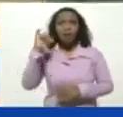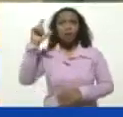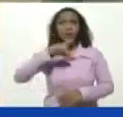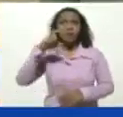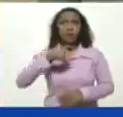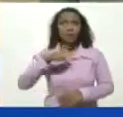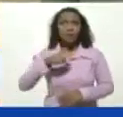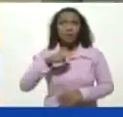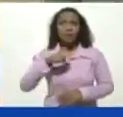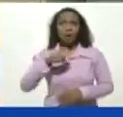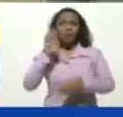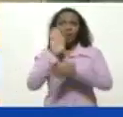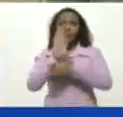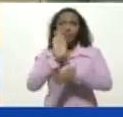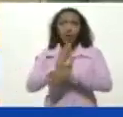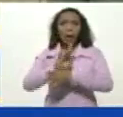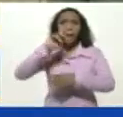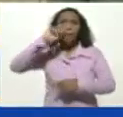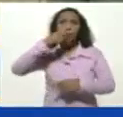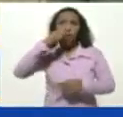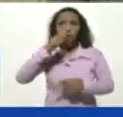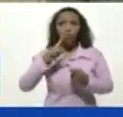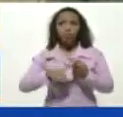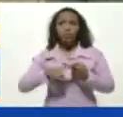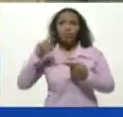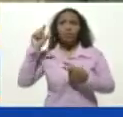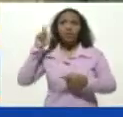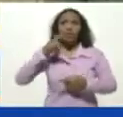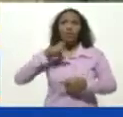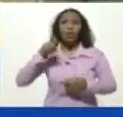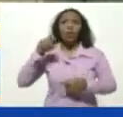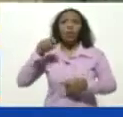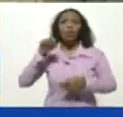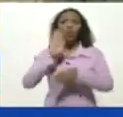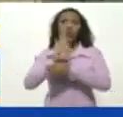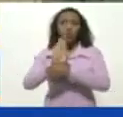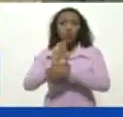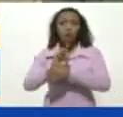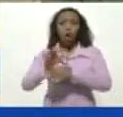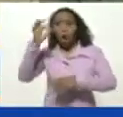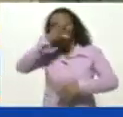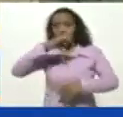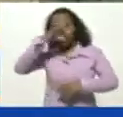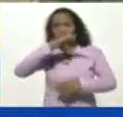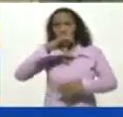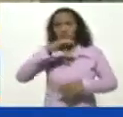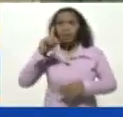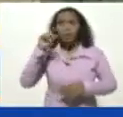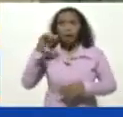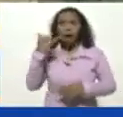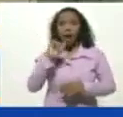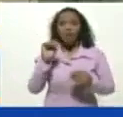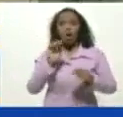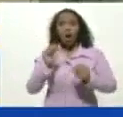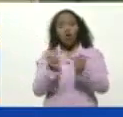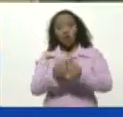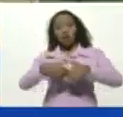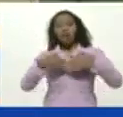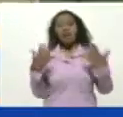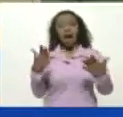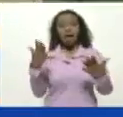necesitamos criar pollo. Necesitamos criar cochinos, señor presidente. Y tenemos con qué, señor